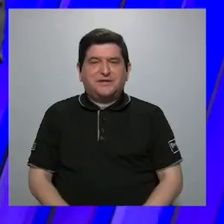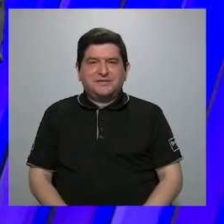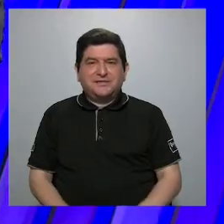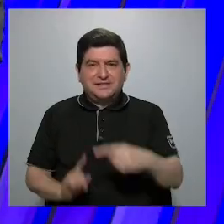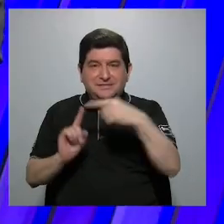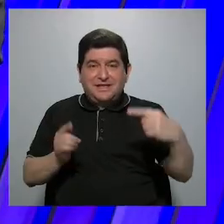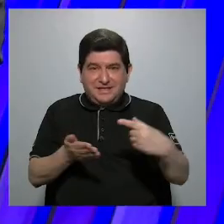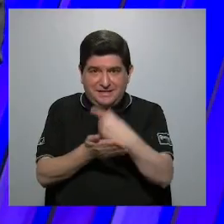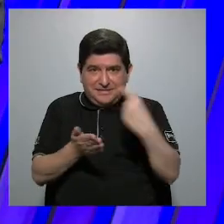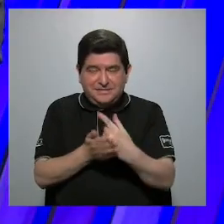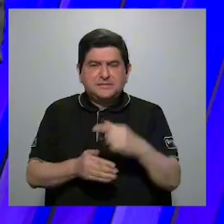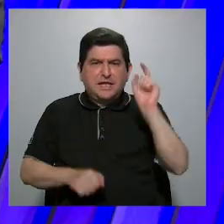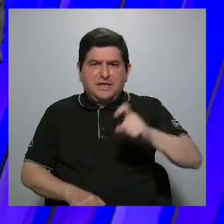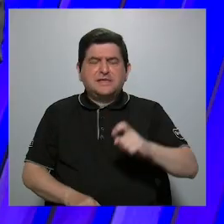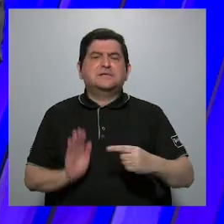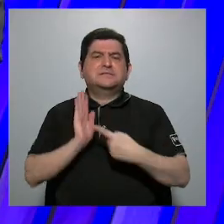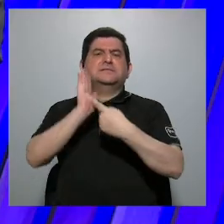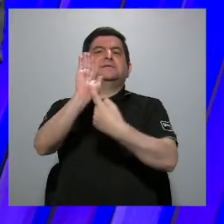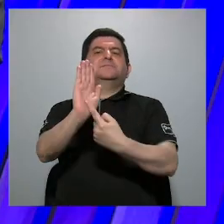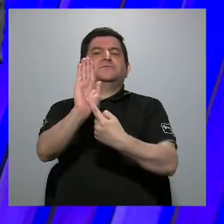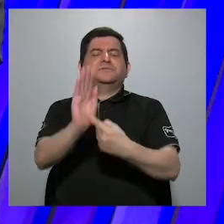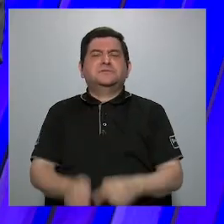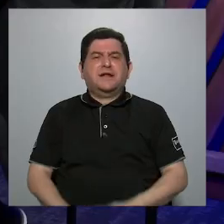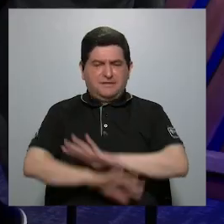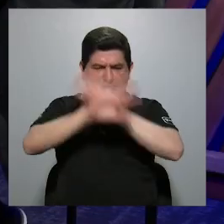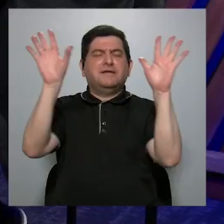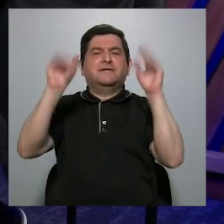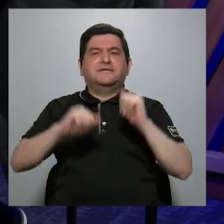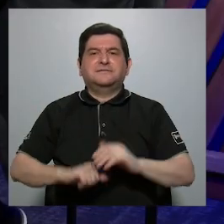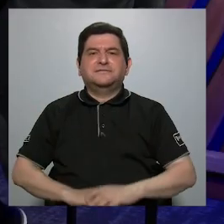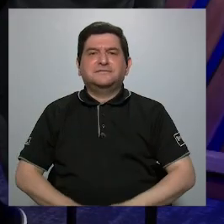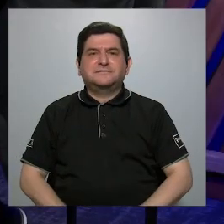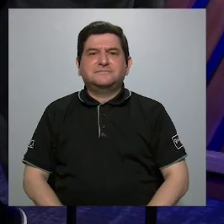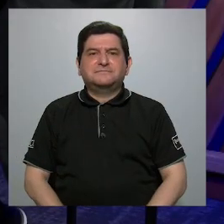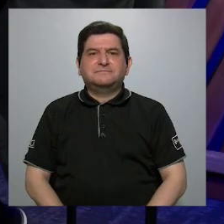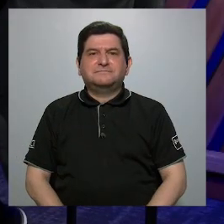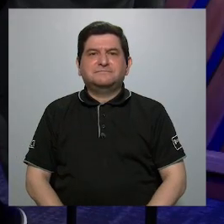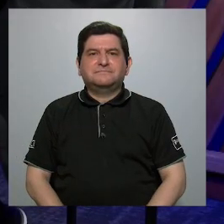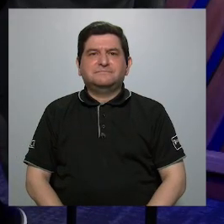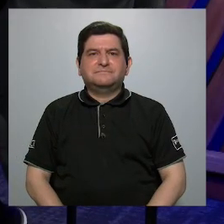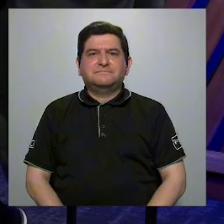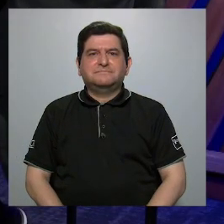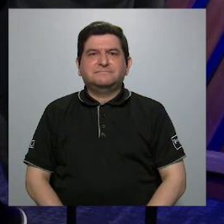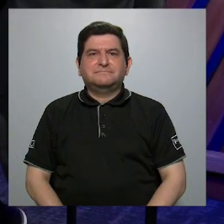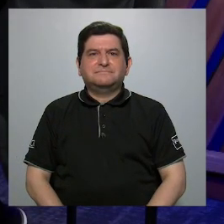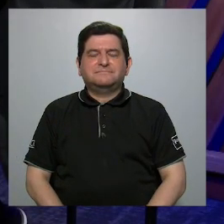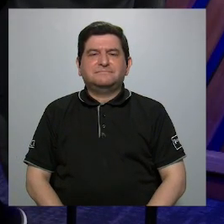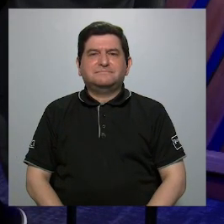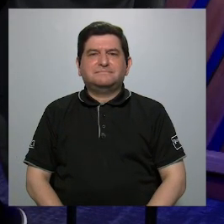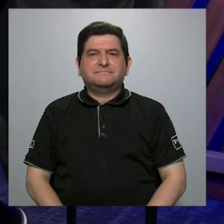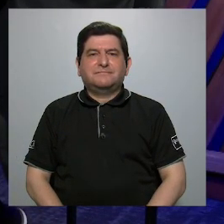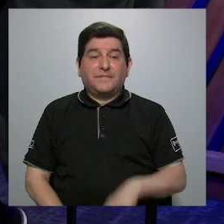hay que rescatarla y ponerla en evidencia. En esa